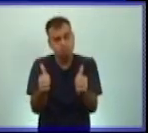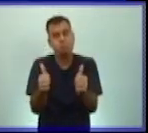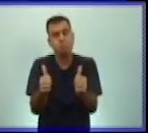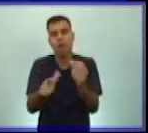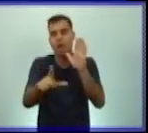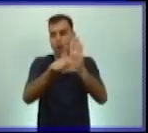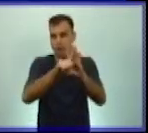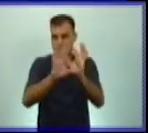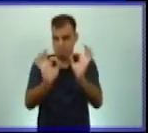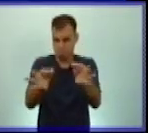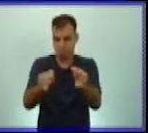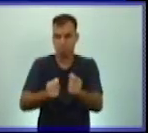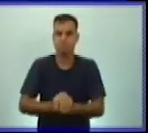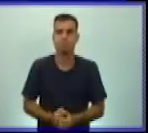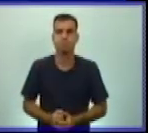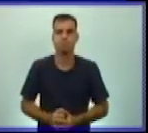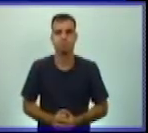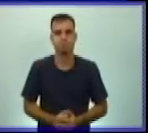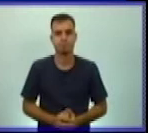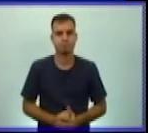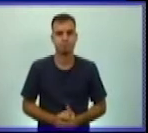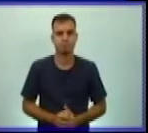de la masa.